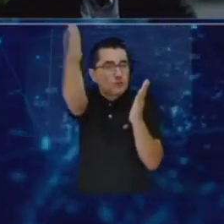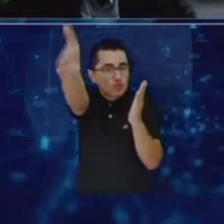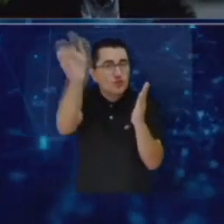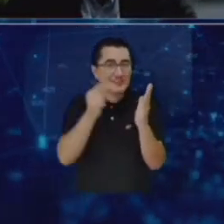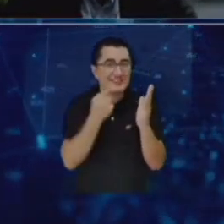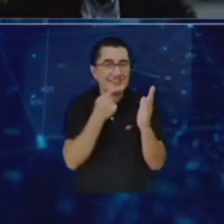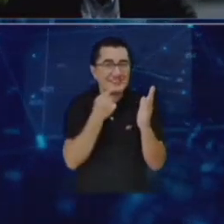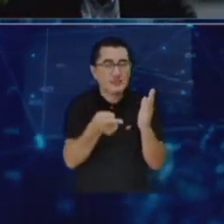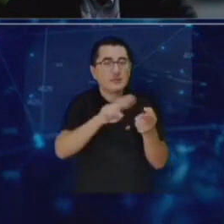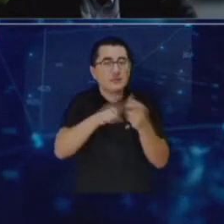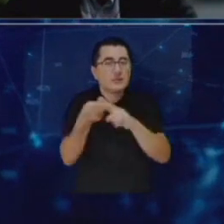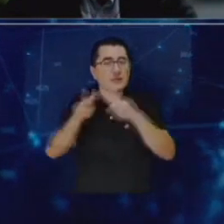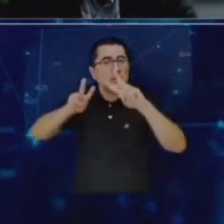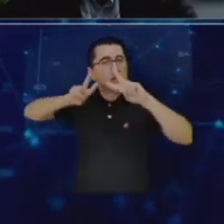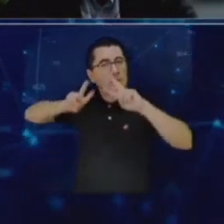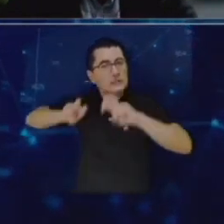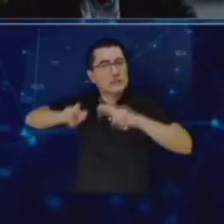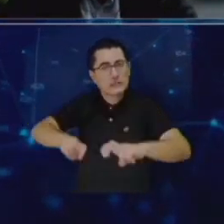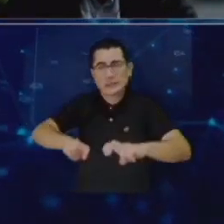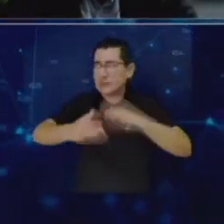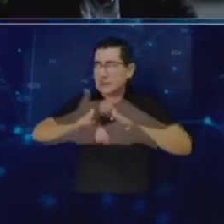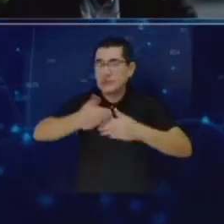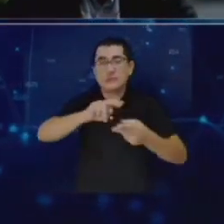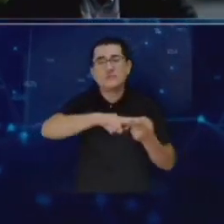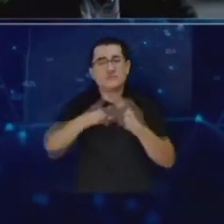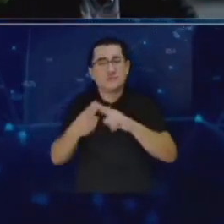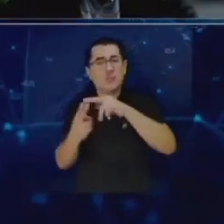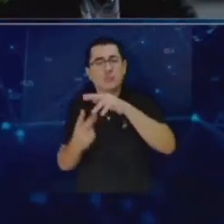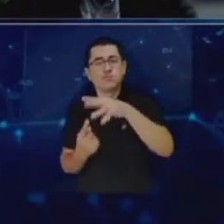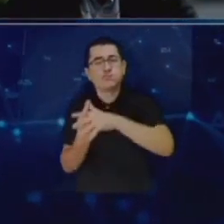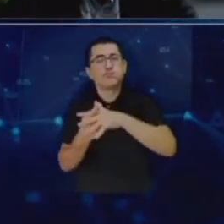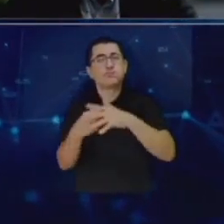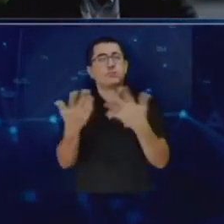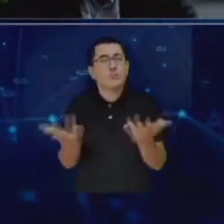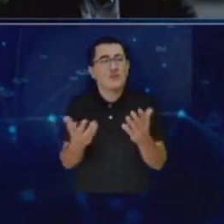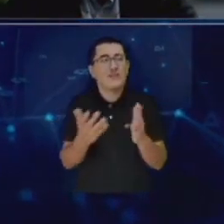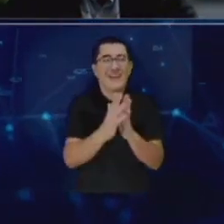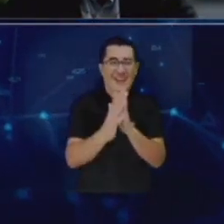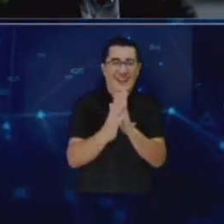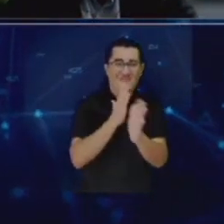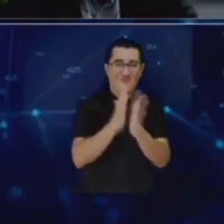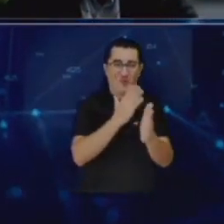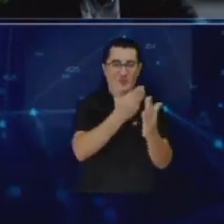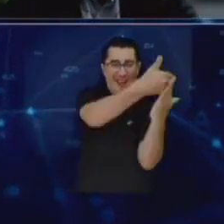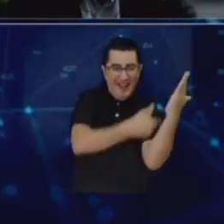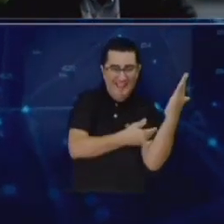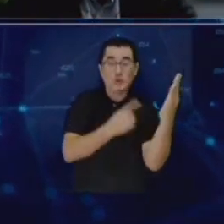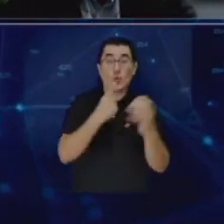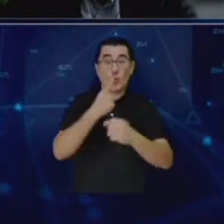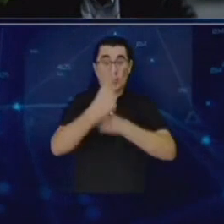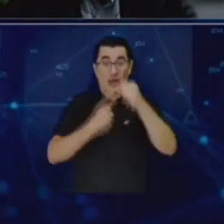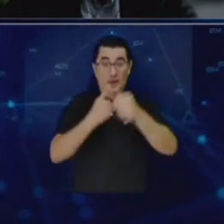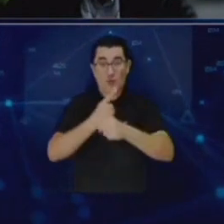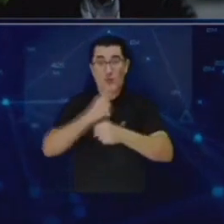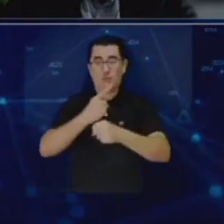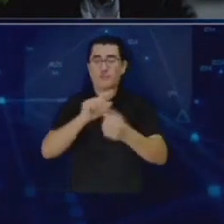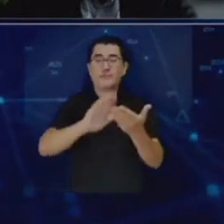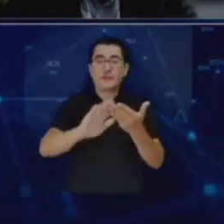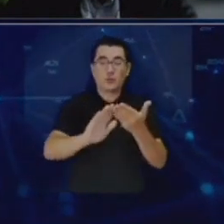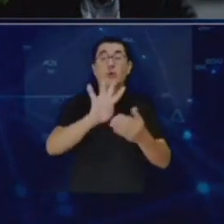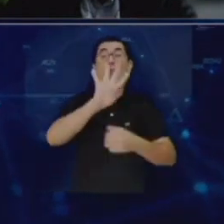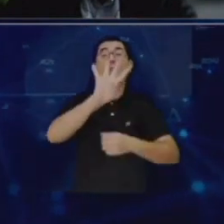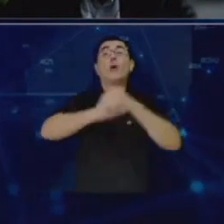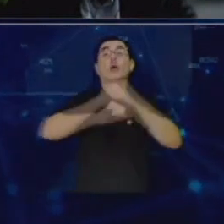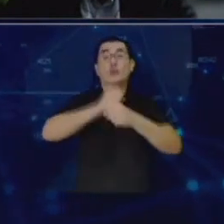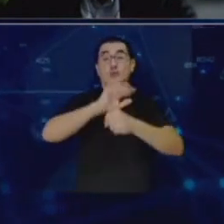regulatorios que surgen, algunos de ellos a raíz precisamente del informe que les comentaba que cada 4 años presenta